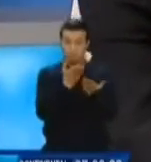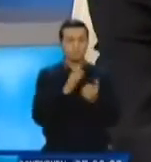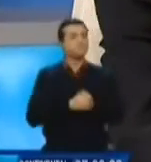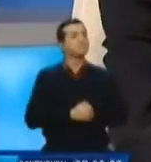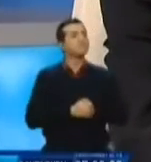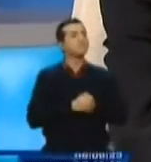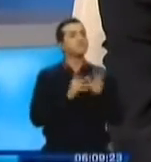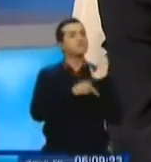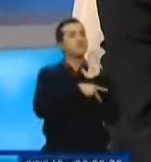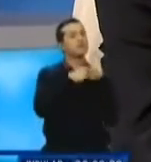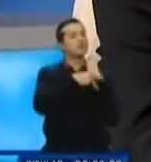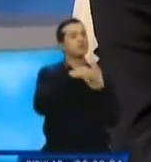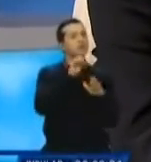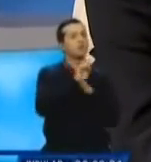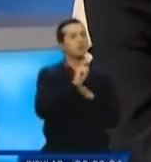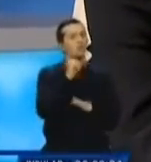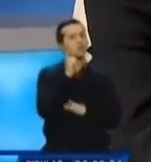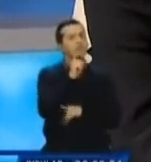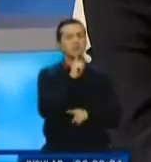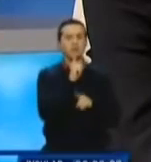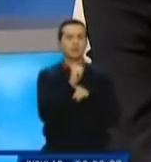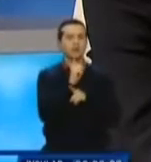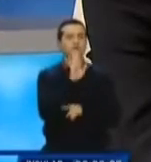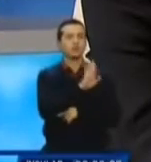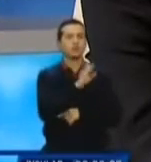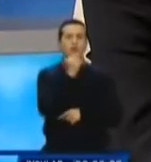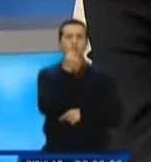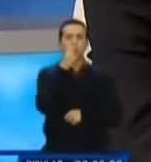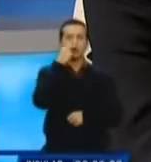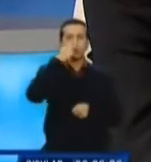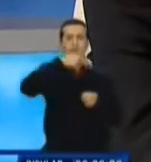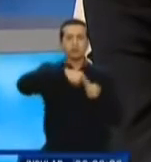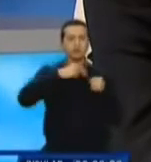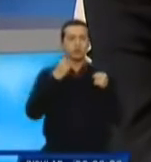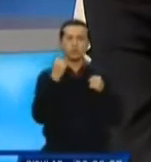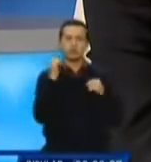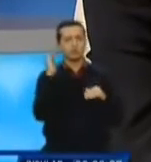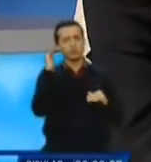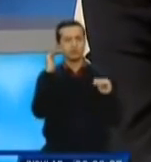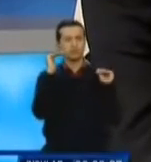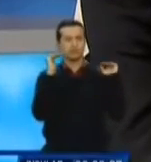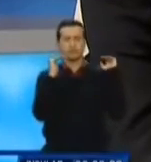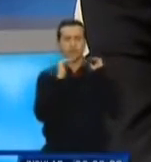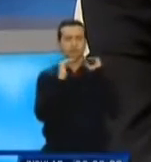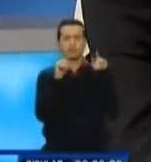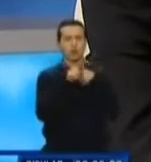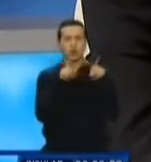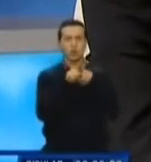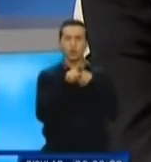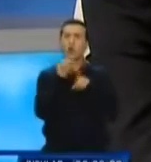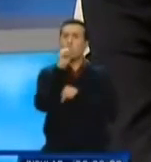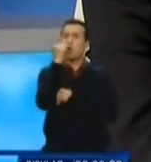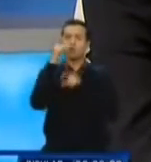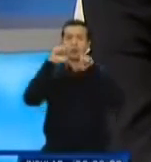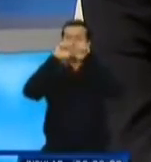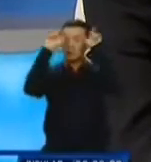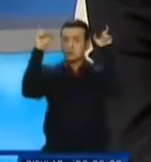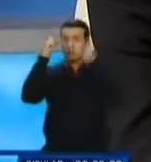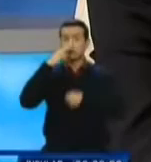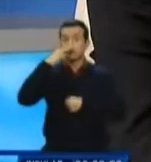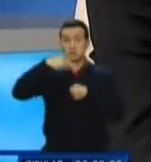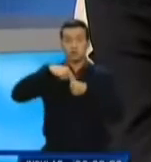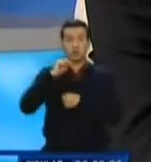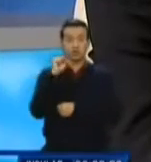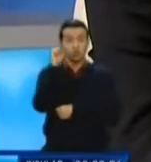petroecuador tuvo que equiparar los precios del galón de la gasolina súper a lo que estaban cobrando las